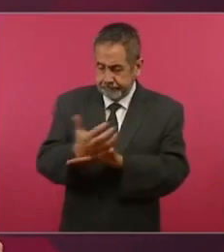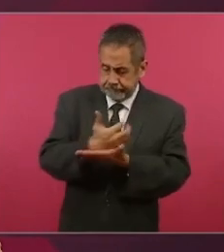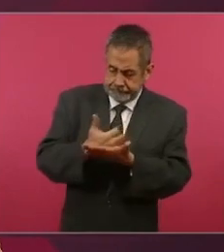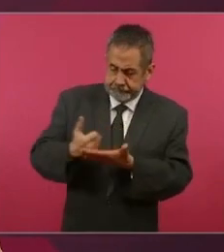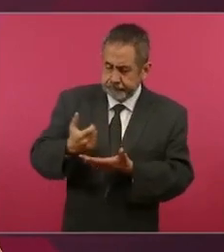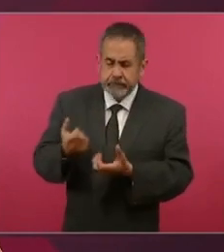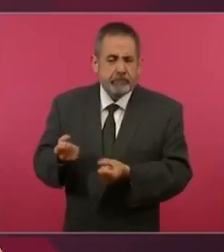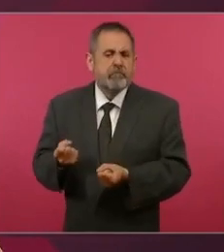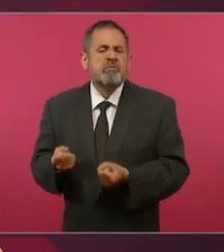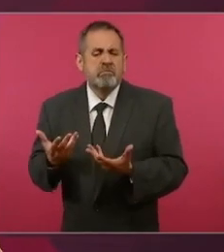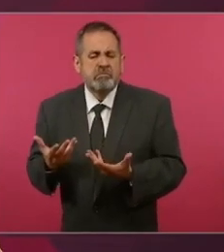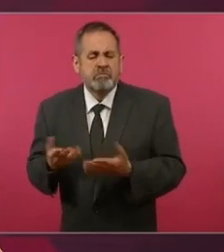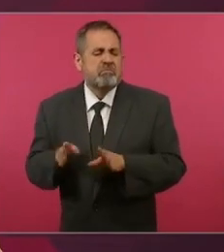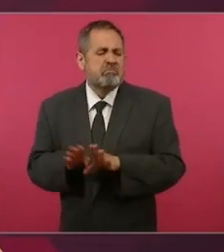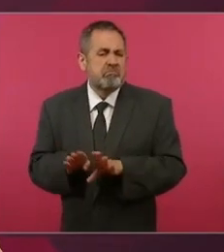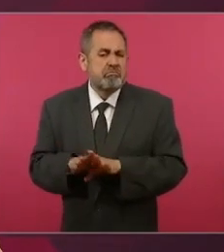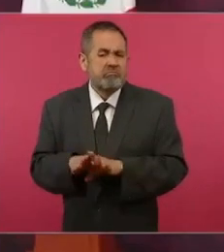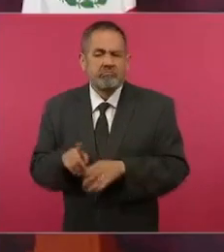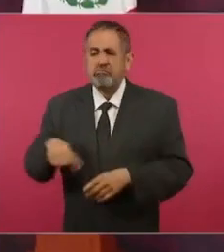bienestar